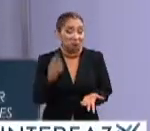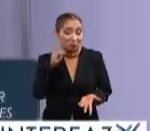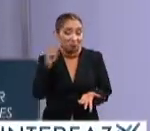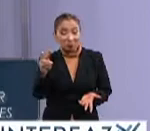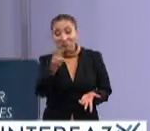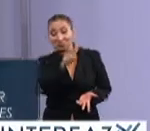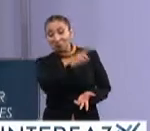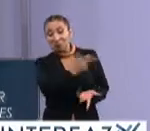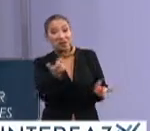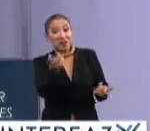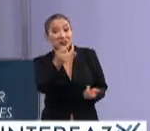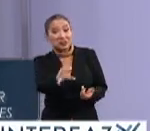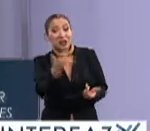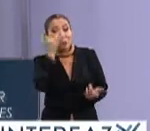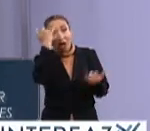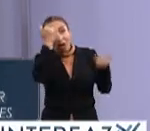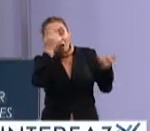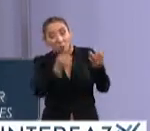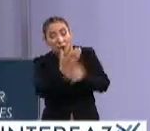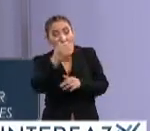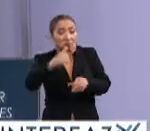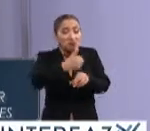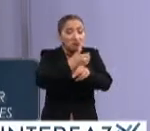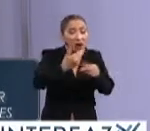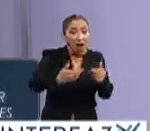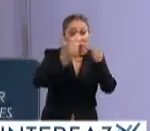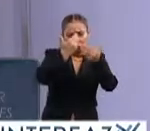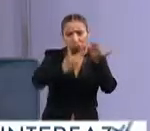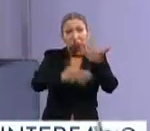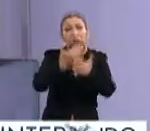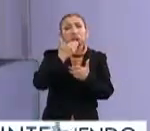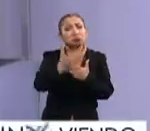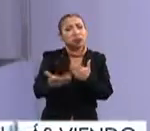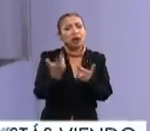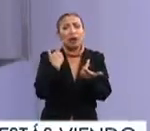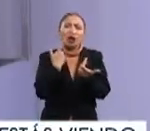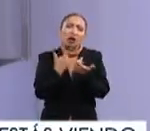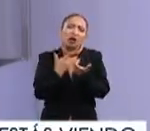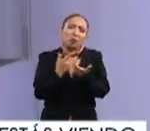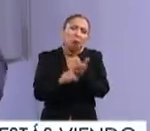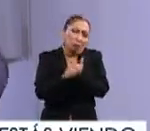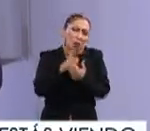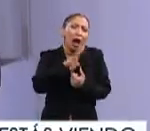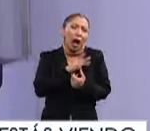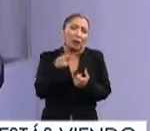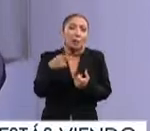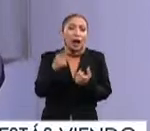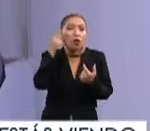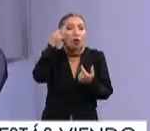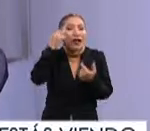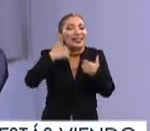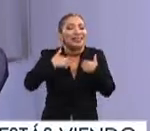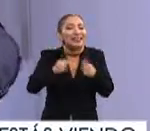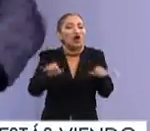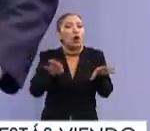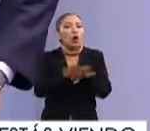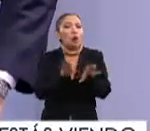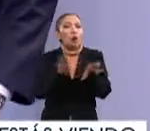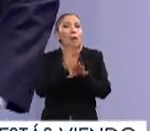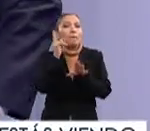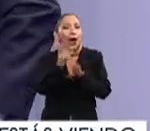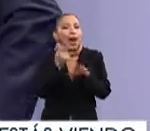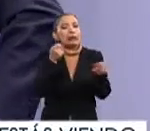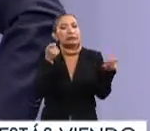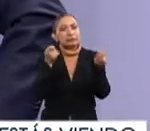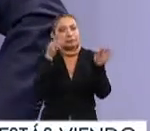que es una forma de emprender razonablemente exitosa, no libre de problemas, pero por eso hay que entenderla. ¿Sí? Para